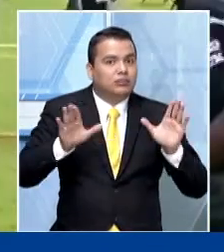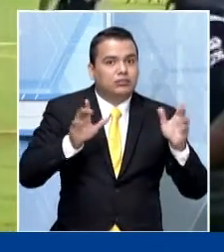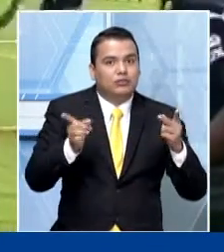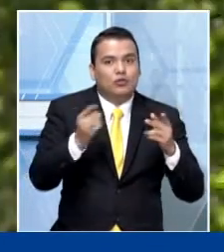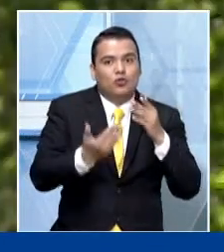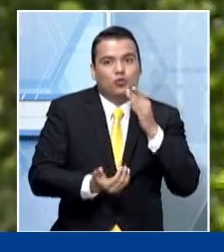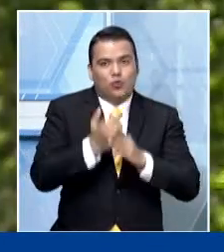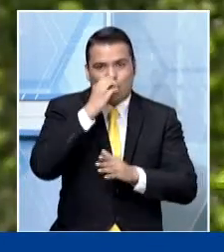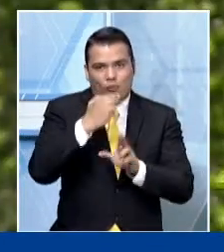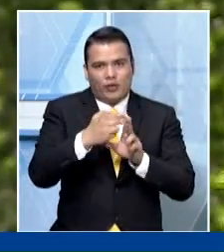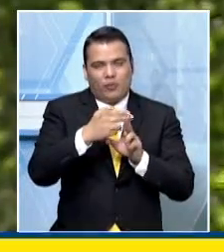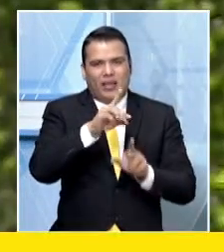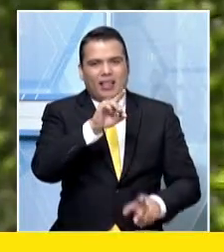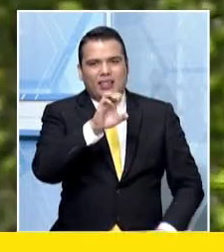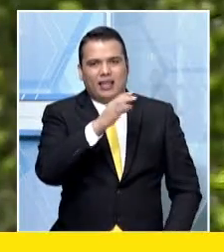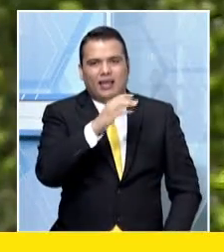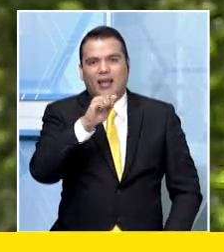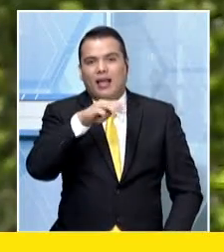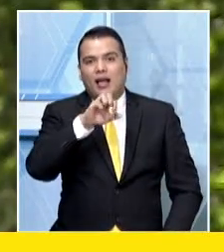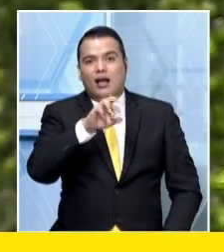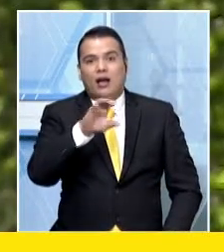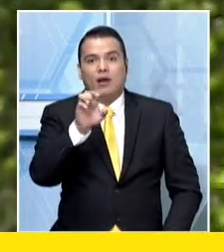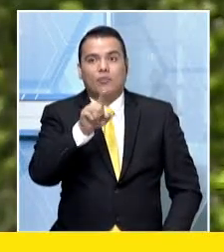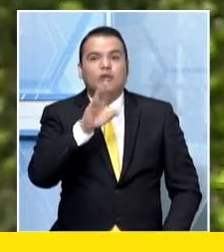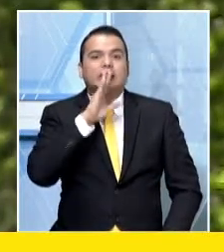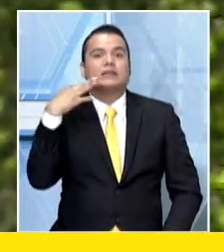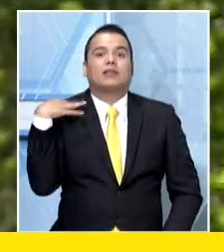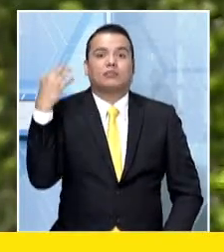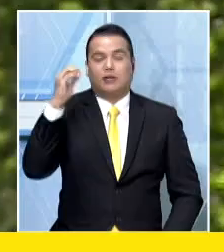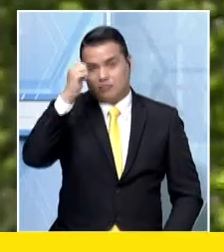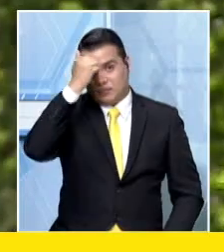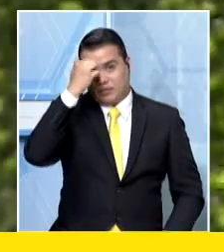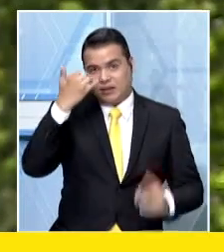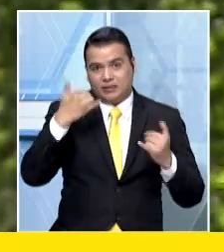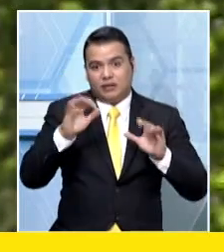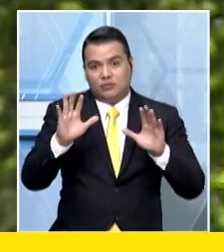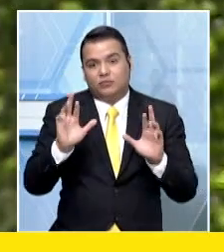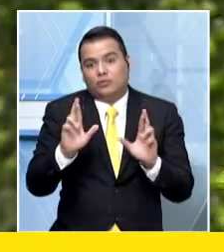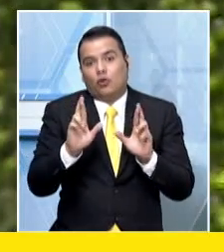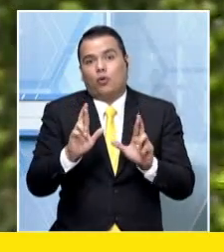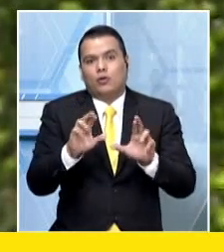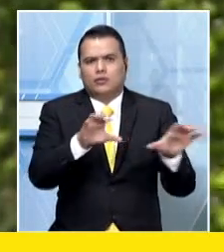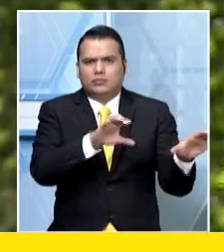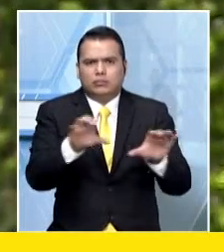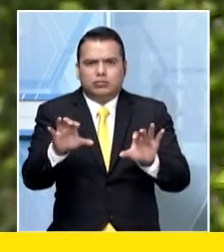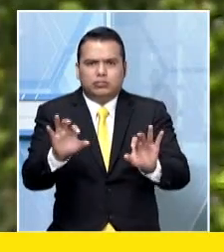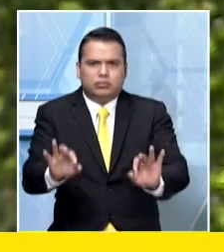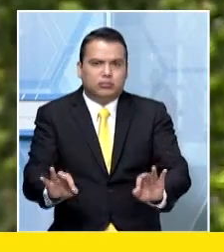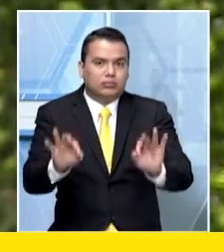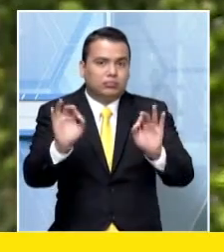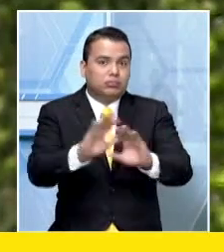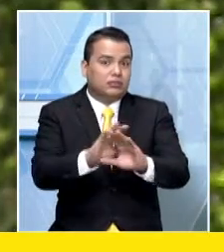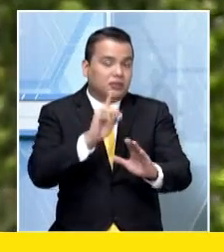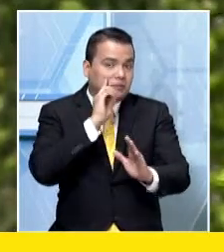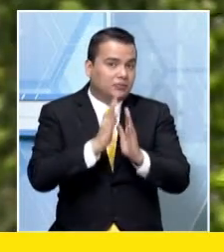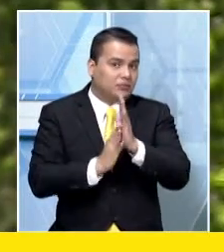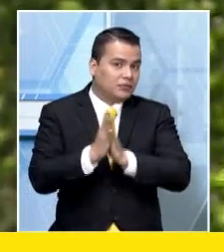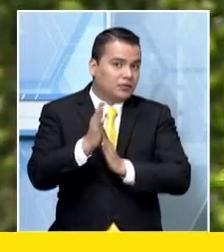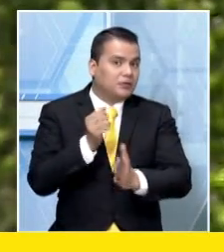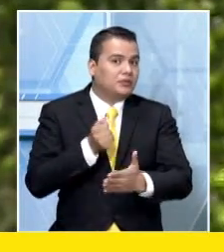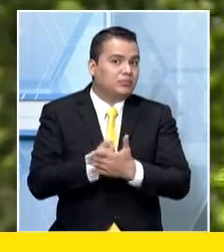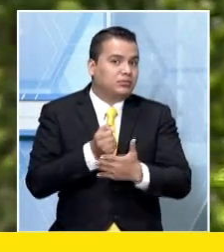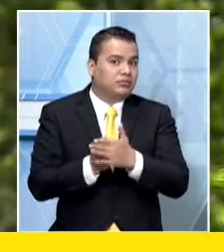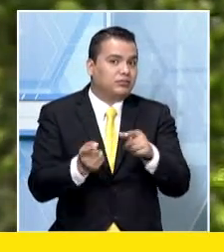consolidarme en el call y consolidarme aquí en colombia que que me vaya muy bien que vaya de la mejor manera de pelear el puesto